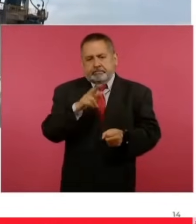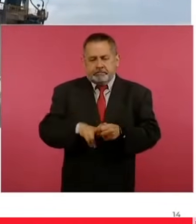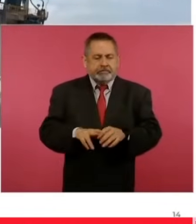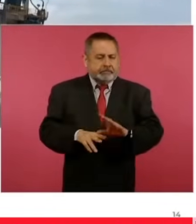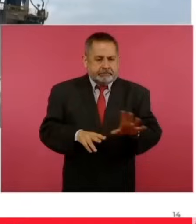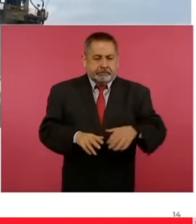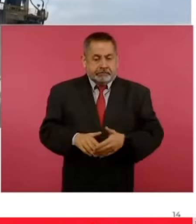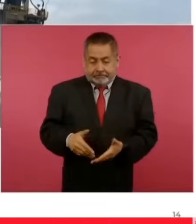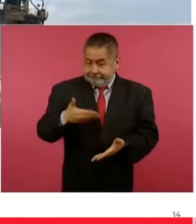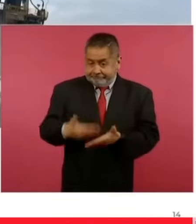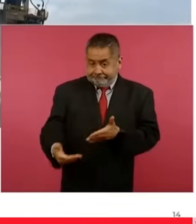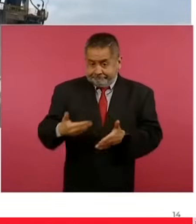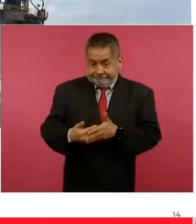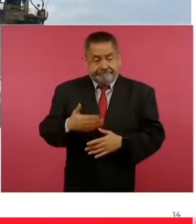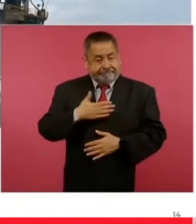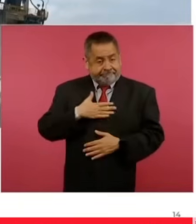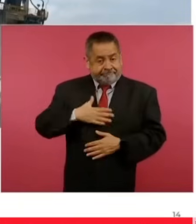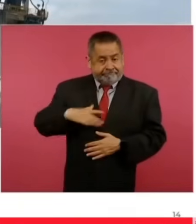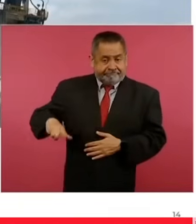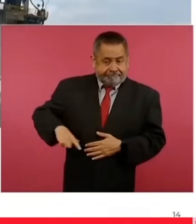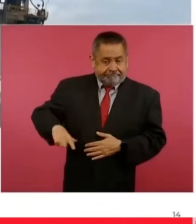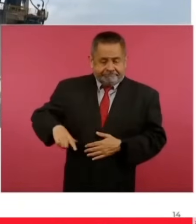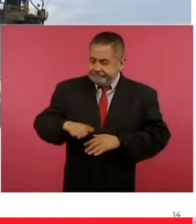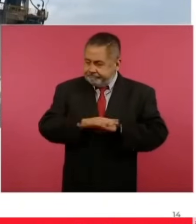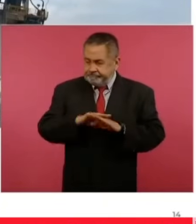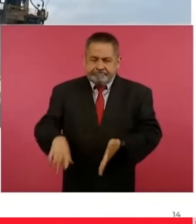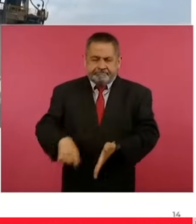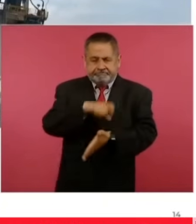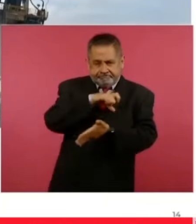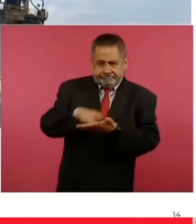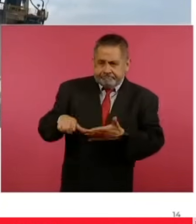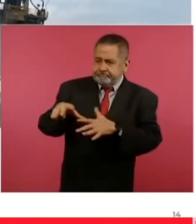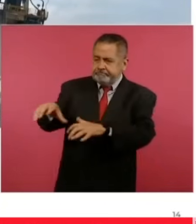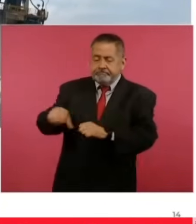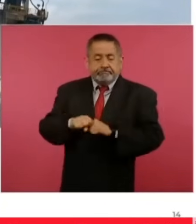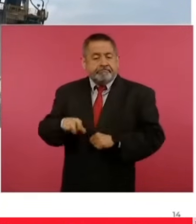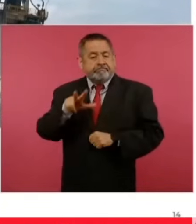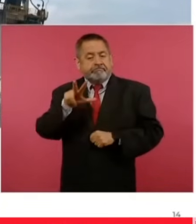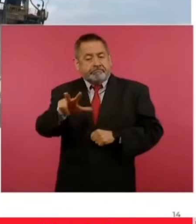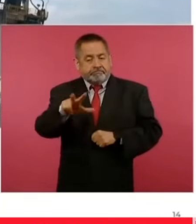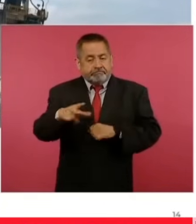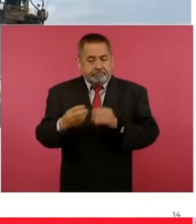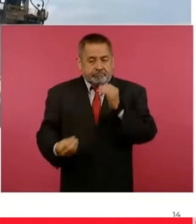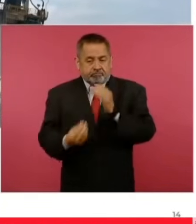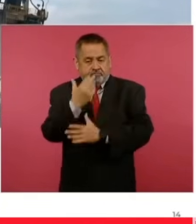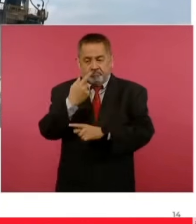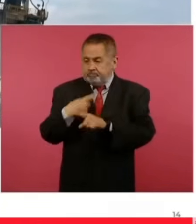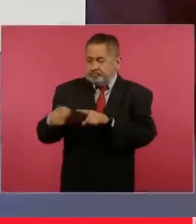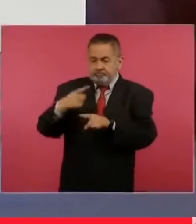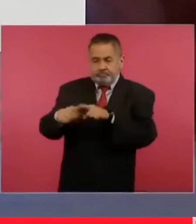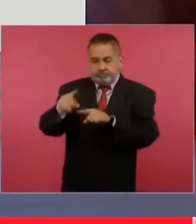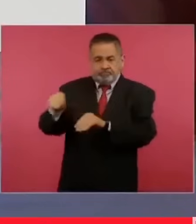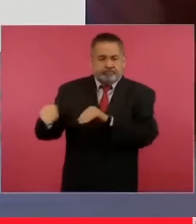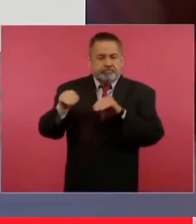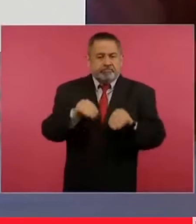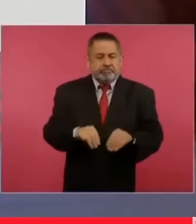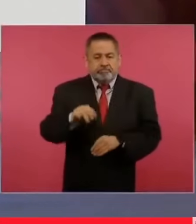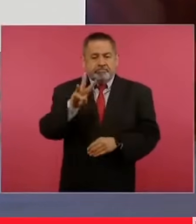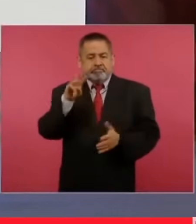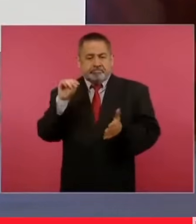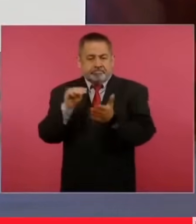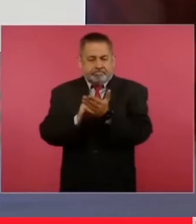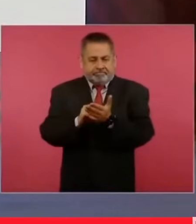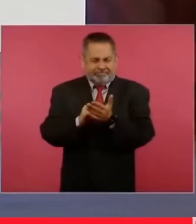esta administración hemos adquirido 18 equipos nuevos de 3.000 caballos de